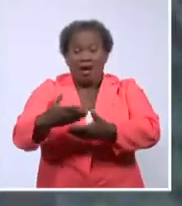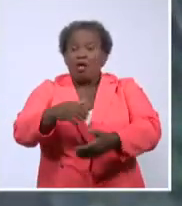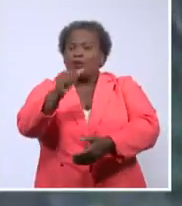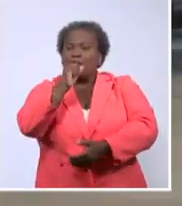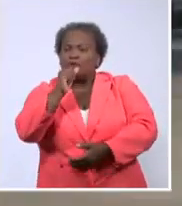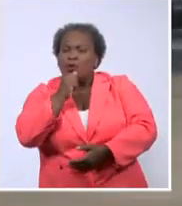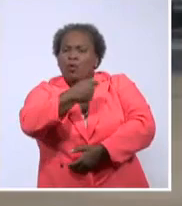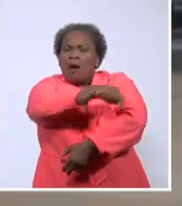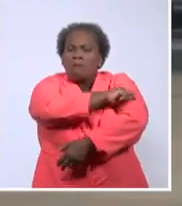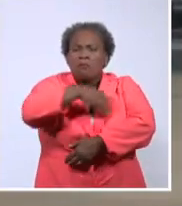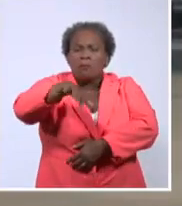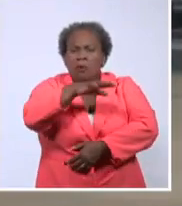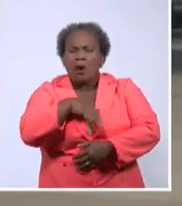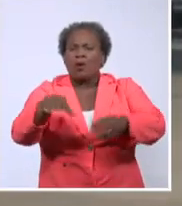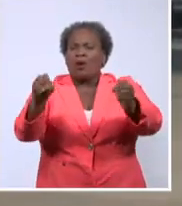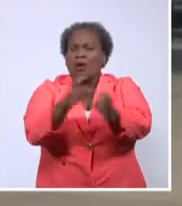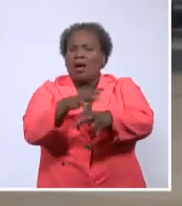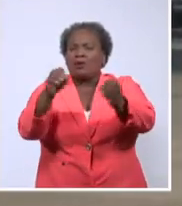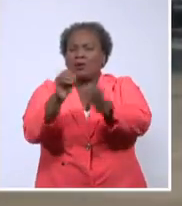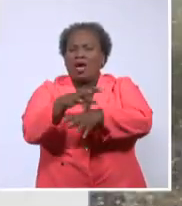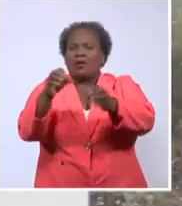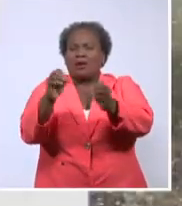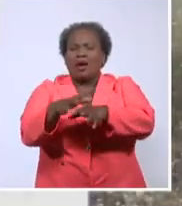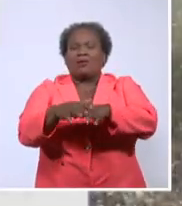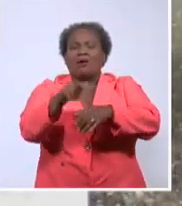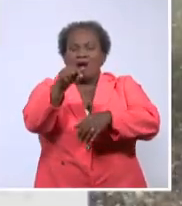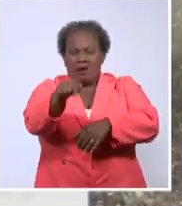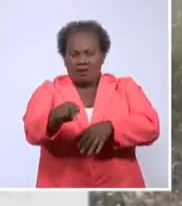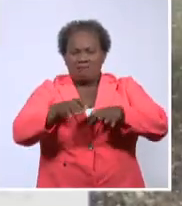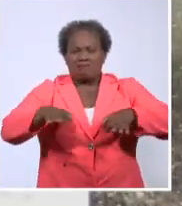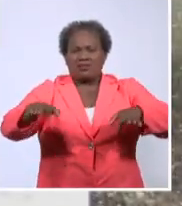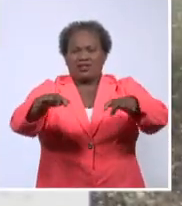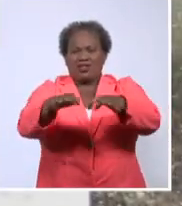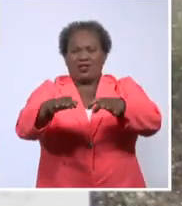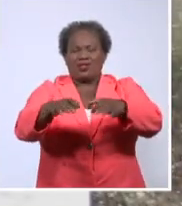de la población. Talía González, Sistema Informativo de la Televisión Cubana.